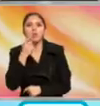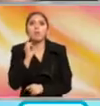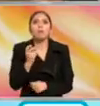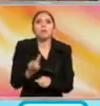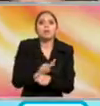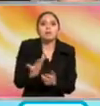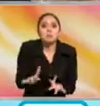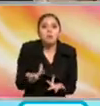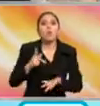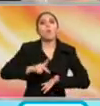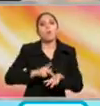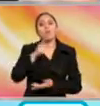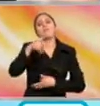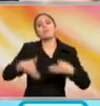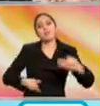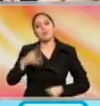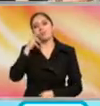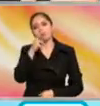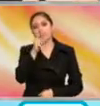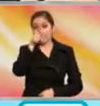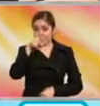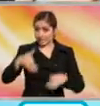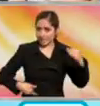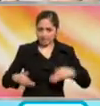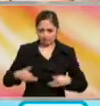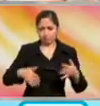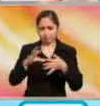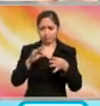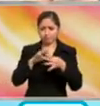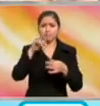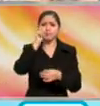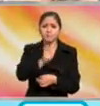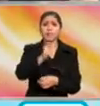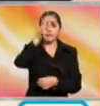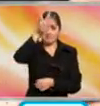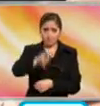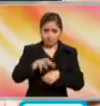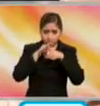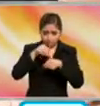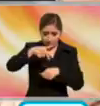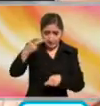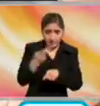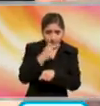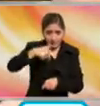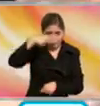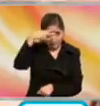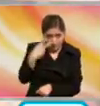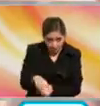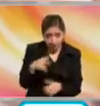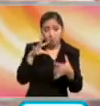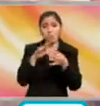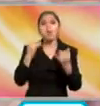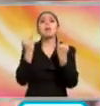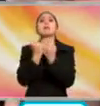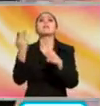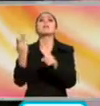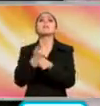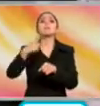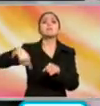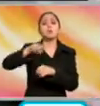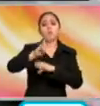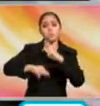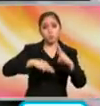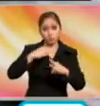es otra vez, volvemos, lo que el teatro nos está dando. Está retratando la realidad del país, está retratando la realidad del mundo. Está en el